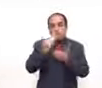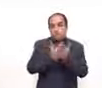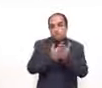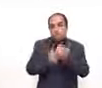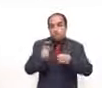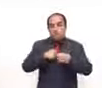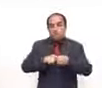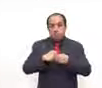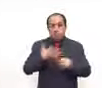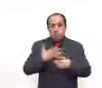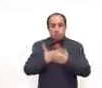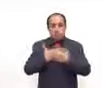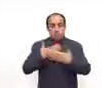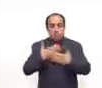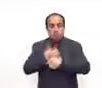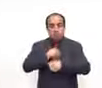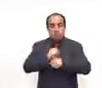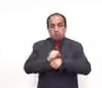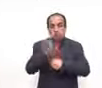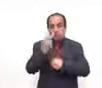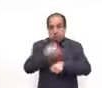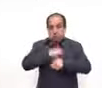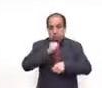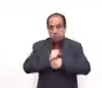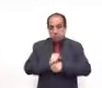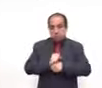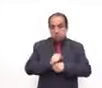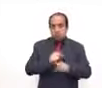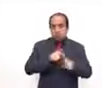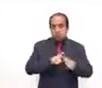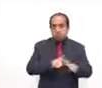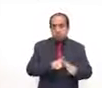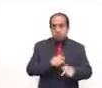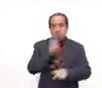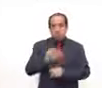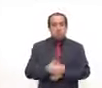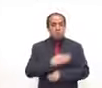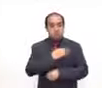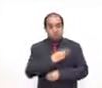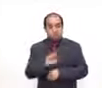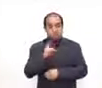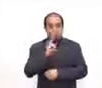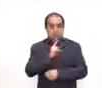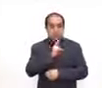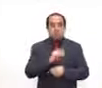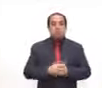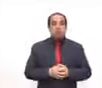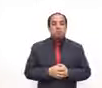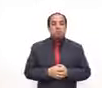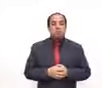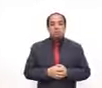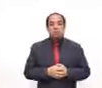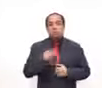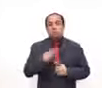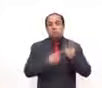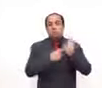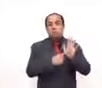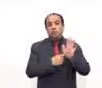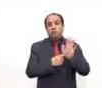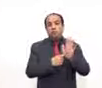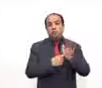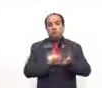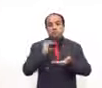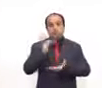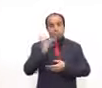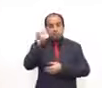tuvimos la semana previa, 2 semanas consecutivas. Esto es una buena noticia y refleja también pues, la capacidad del